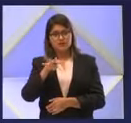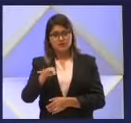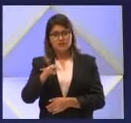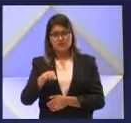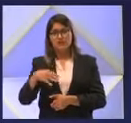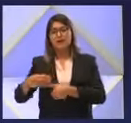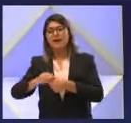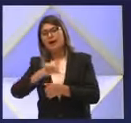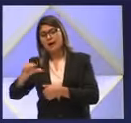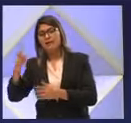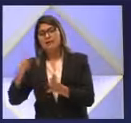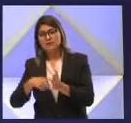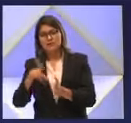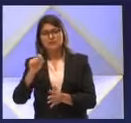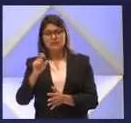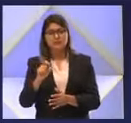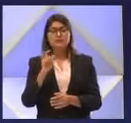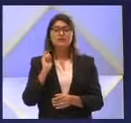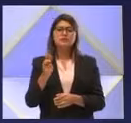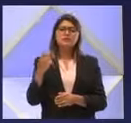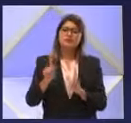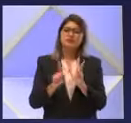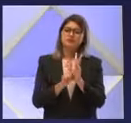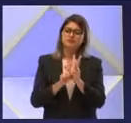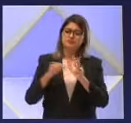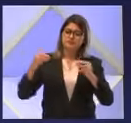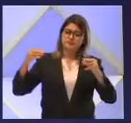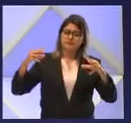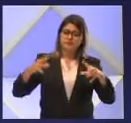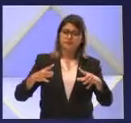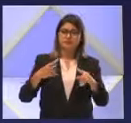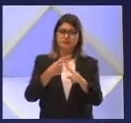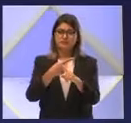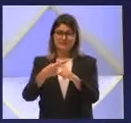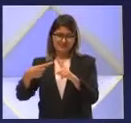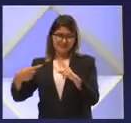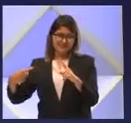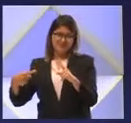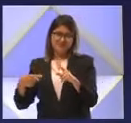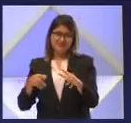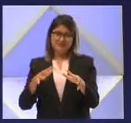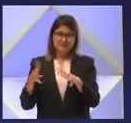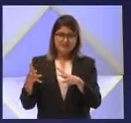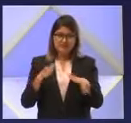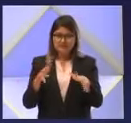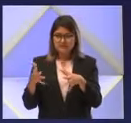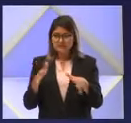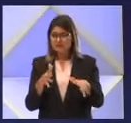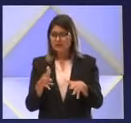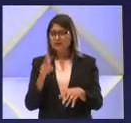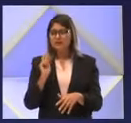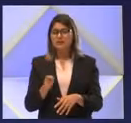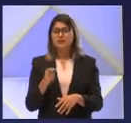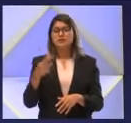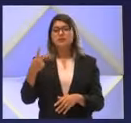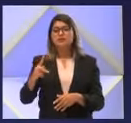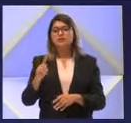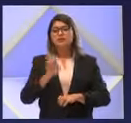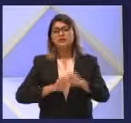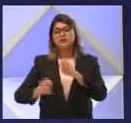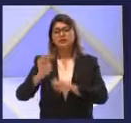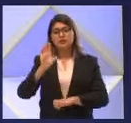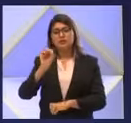de banda media digamos entre leo y mail para la constelación global estar hecho por